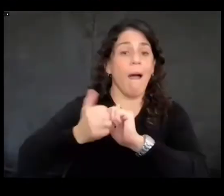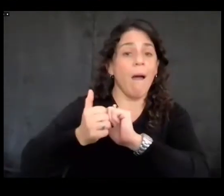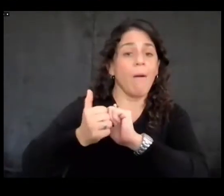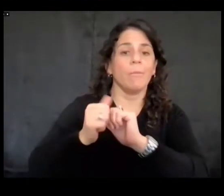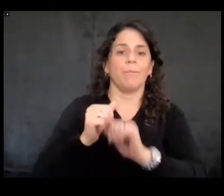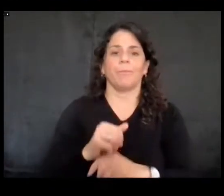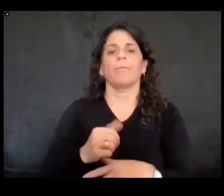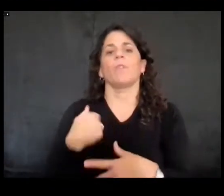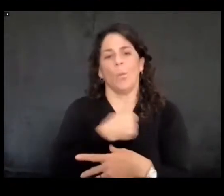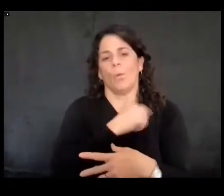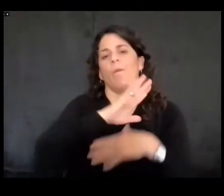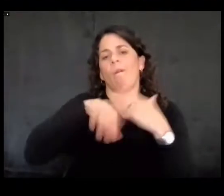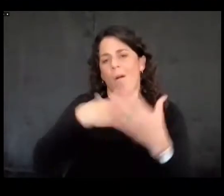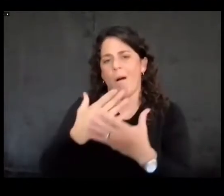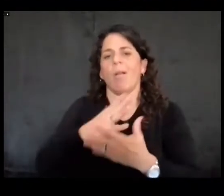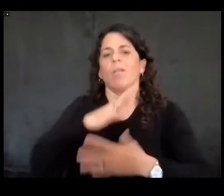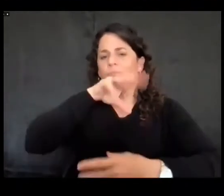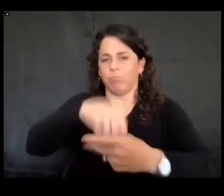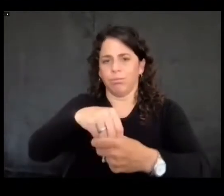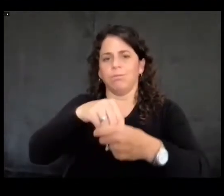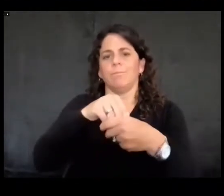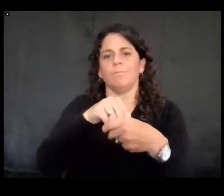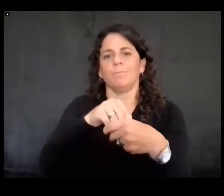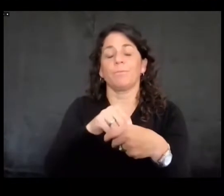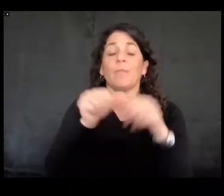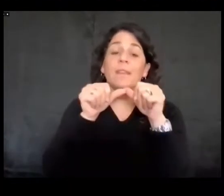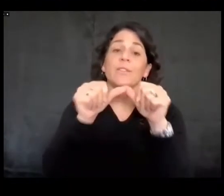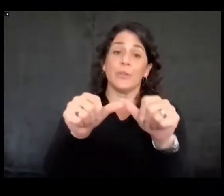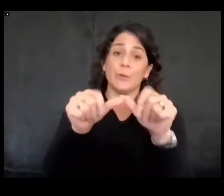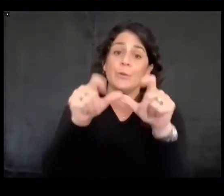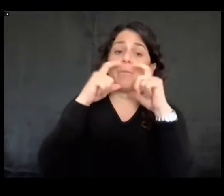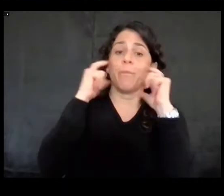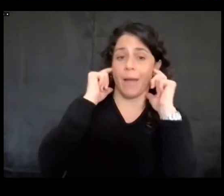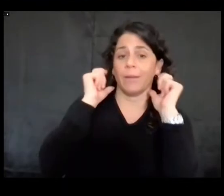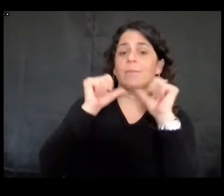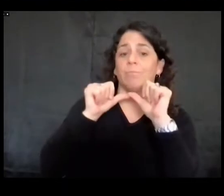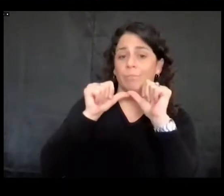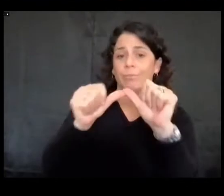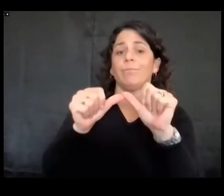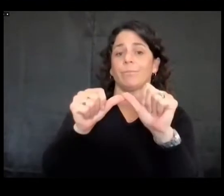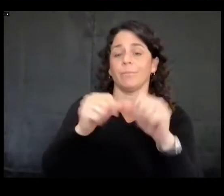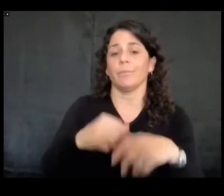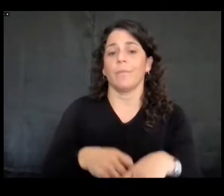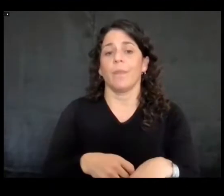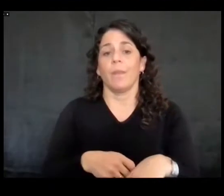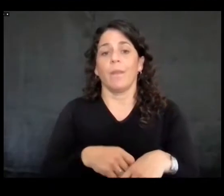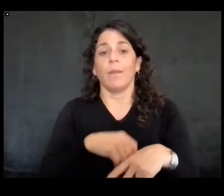todos tenemos que compartir use su máscara